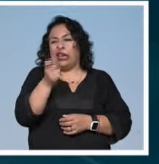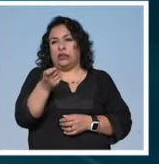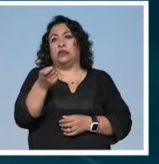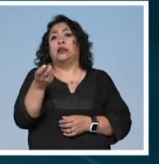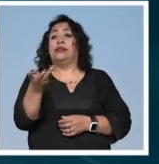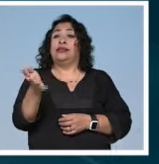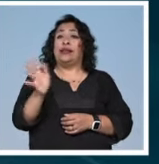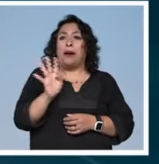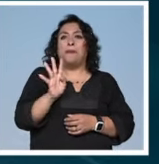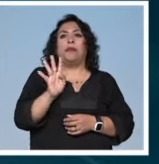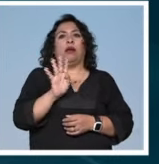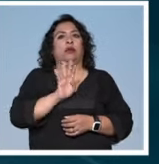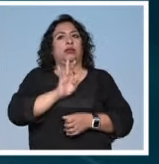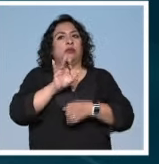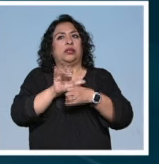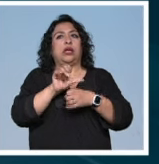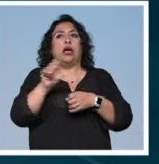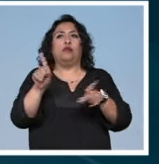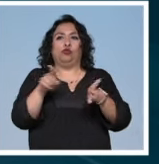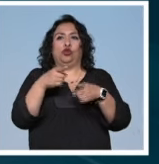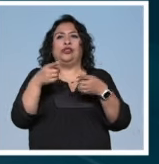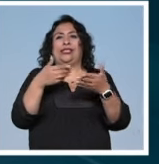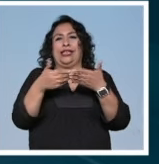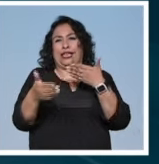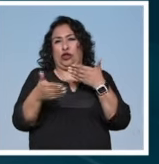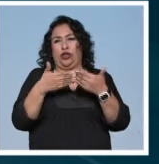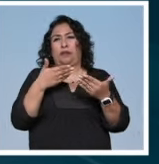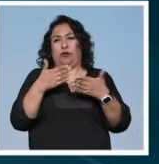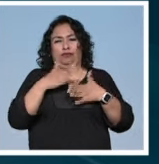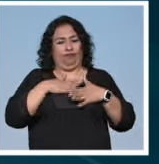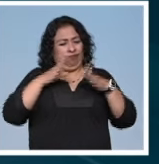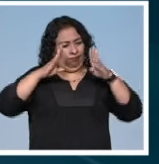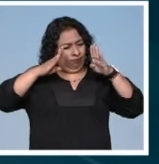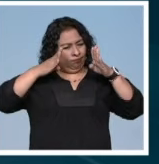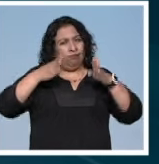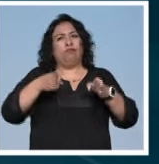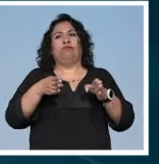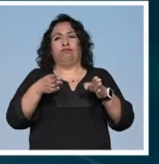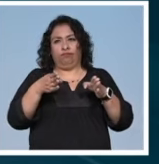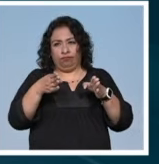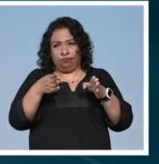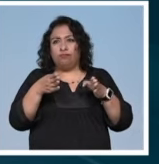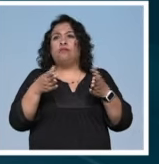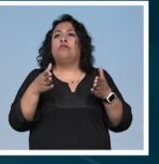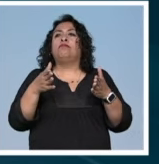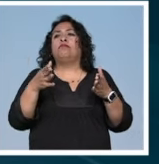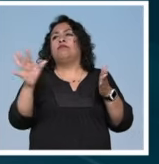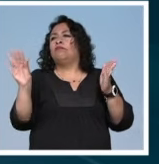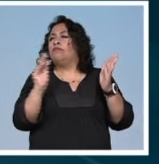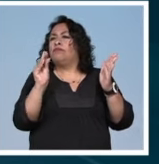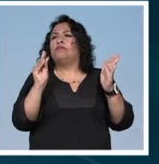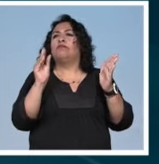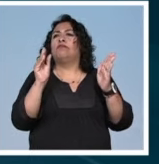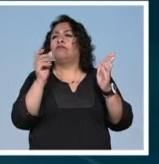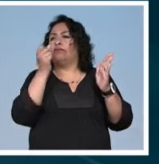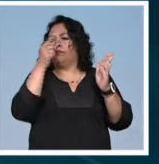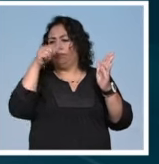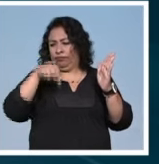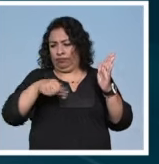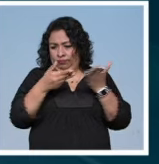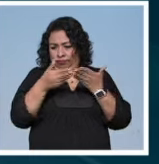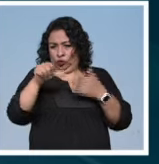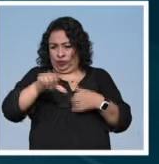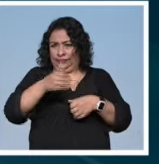es un ensamble especializado en música contemporánea. Nos dedicamos a hacer específicamente repertorio que se escribe aquí y